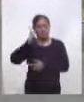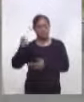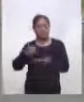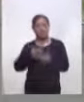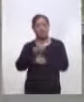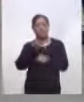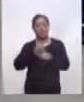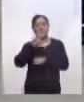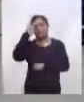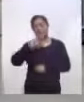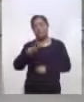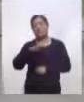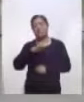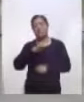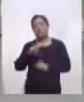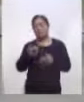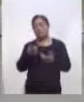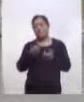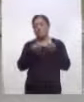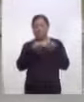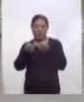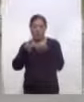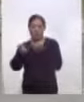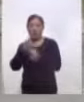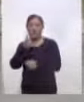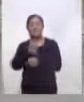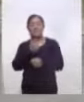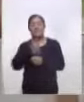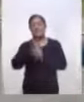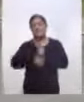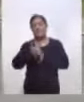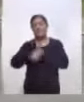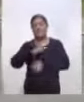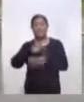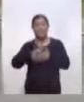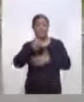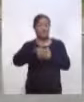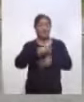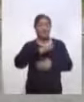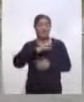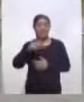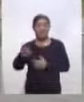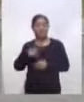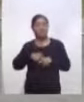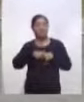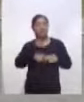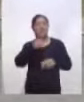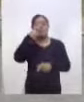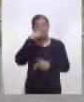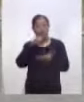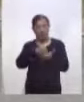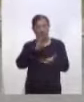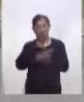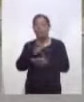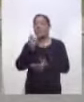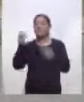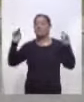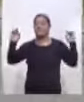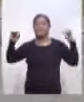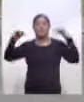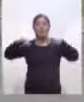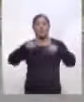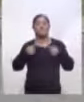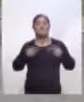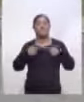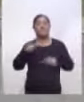primera edición de esta competencia, la cual representa un proyecto turístico sostenible para incrementar la llegada de visitantes en la región.